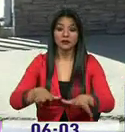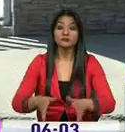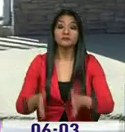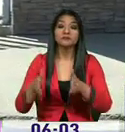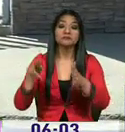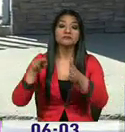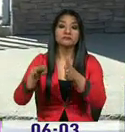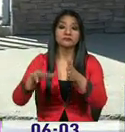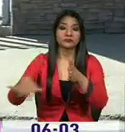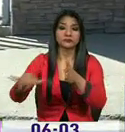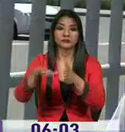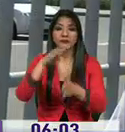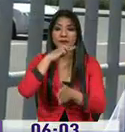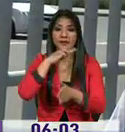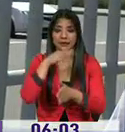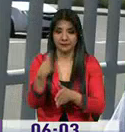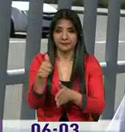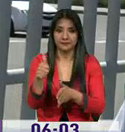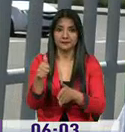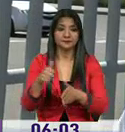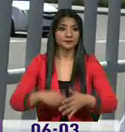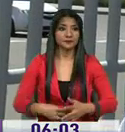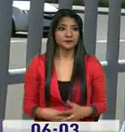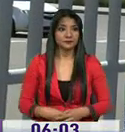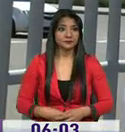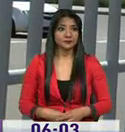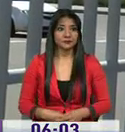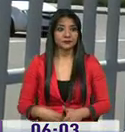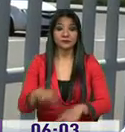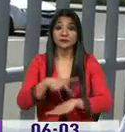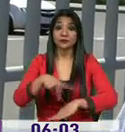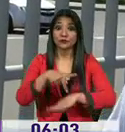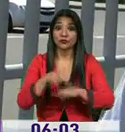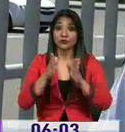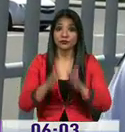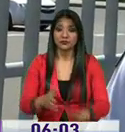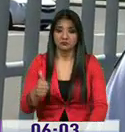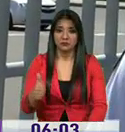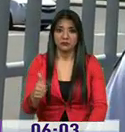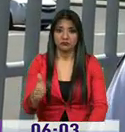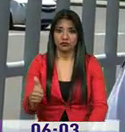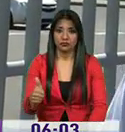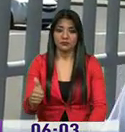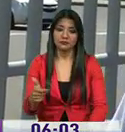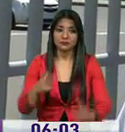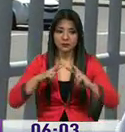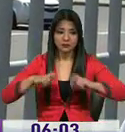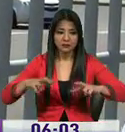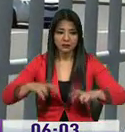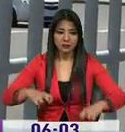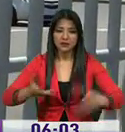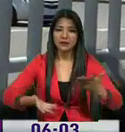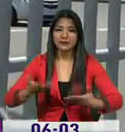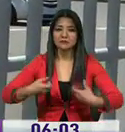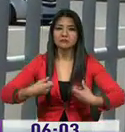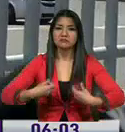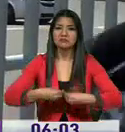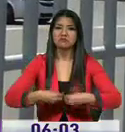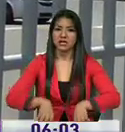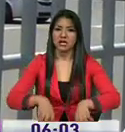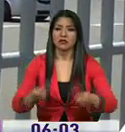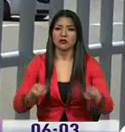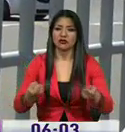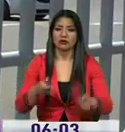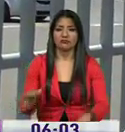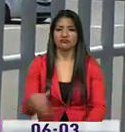hasta el Centro Forense de Manta. Por parte del peritaje, pérdida de pista y estrellamiento. ¿Movilizaba en una motocicleta? En